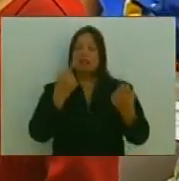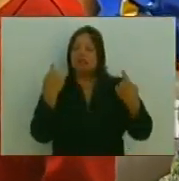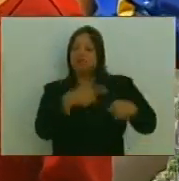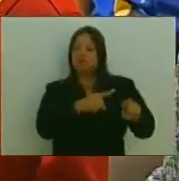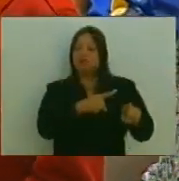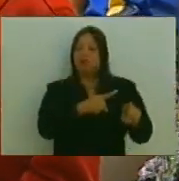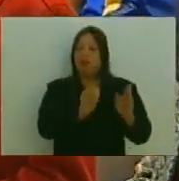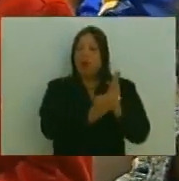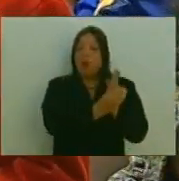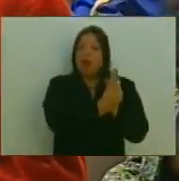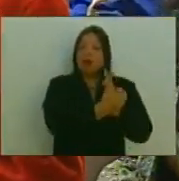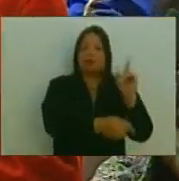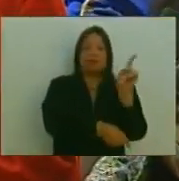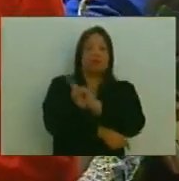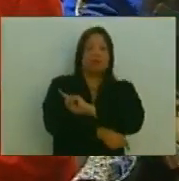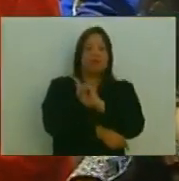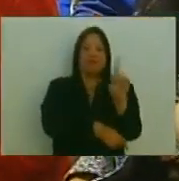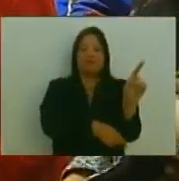escondidas.